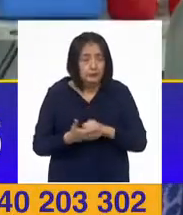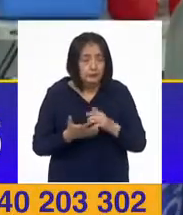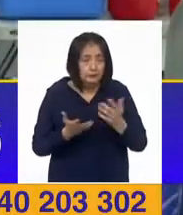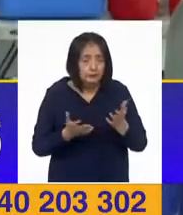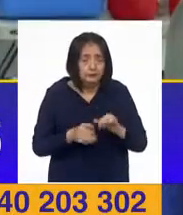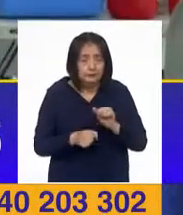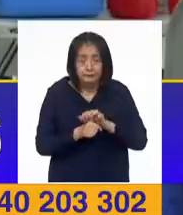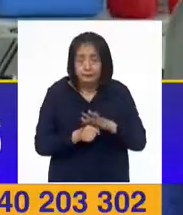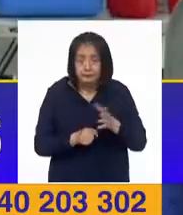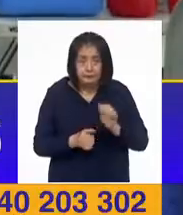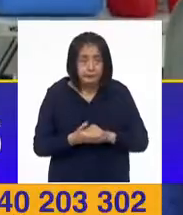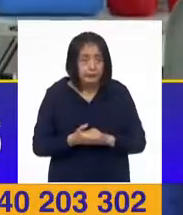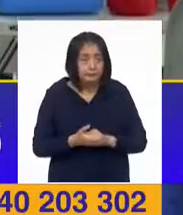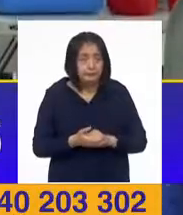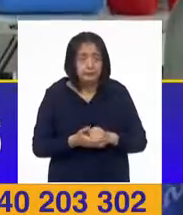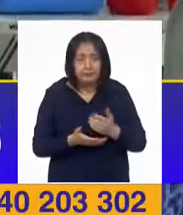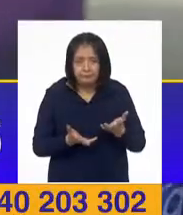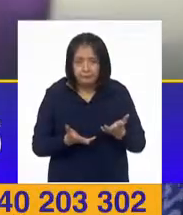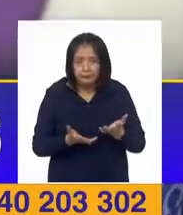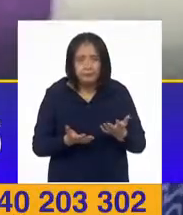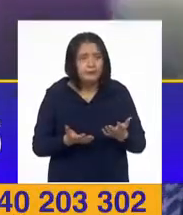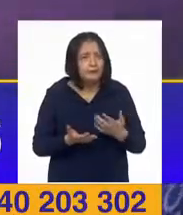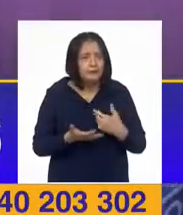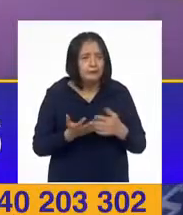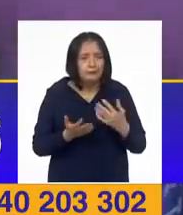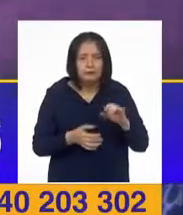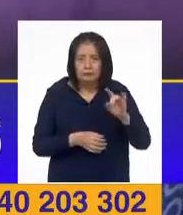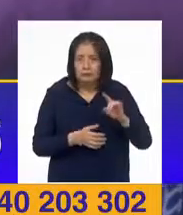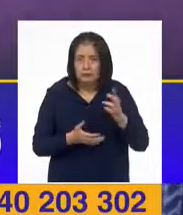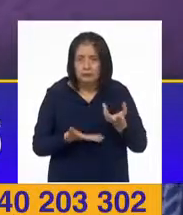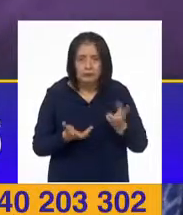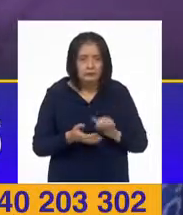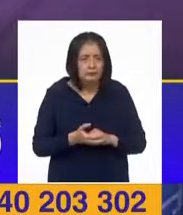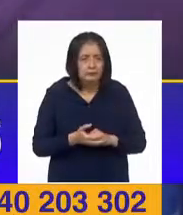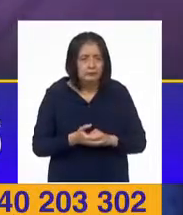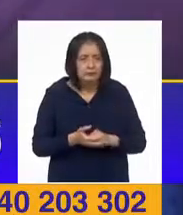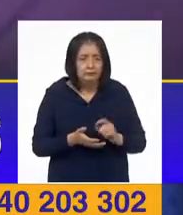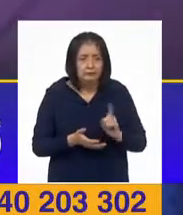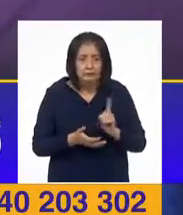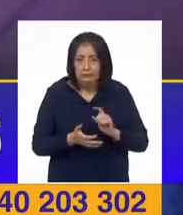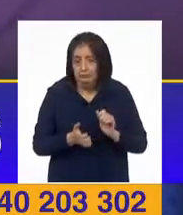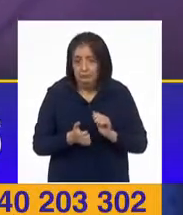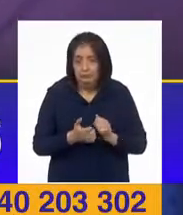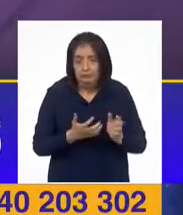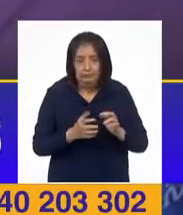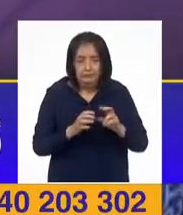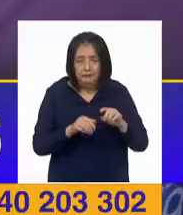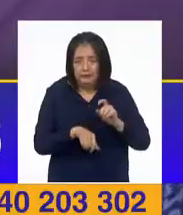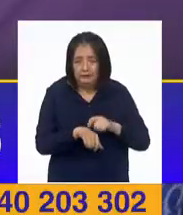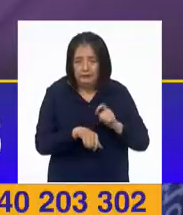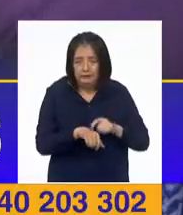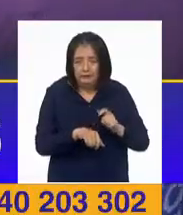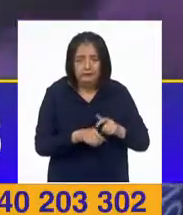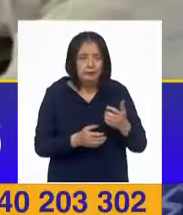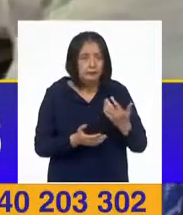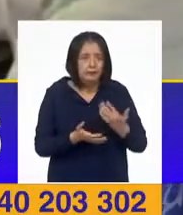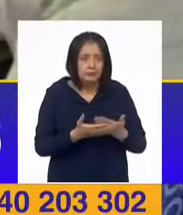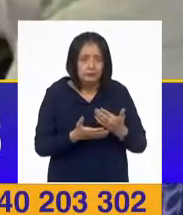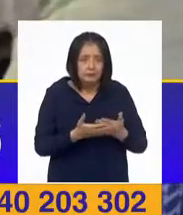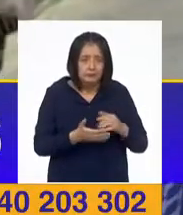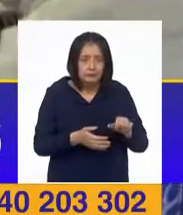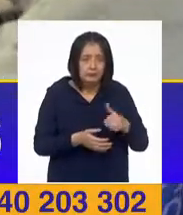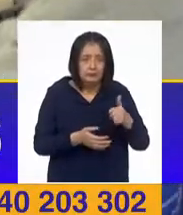sobre la COVID-19 o respecto de ella son vacunas de emergencia, es decir que no han pasado por este periodo de experimentación